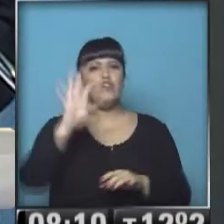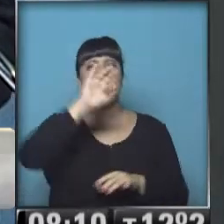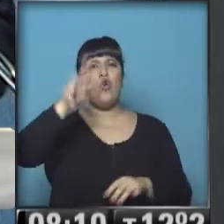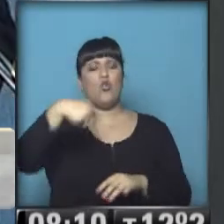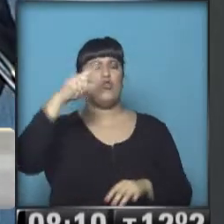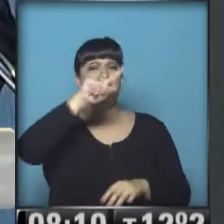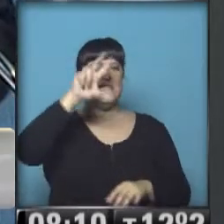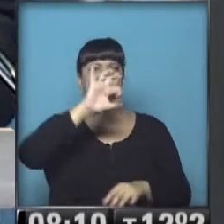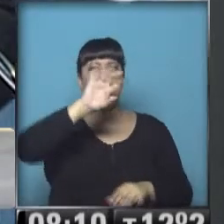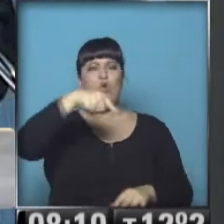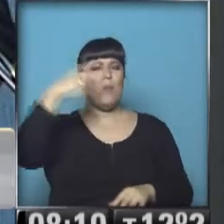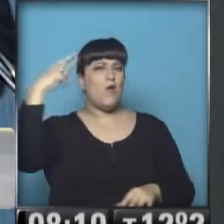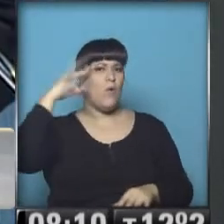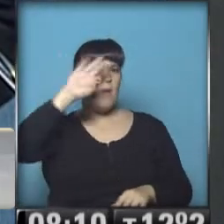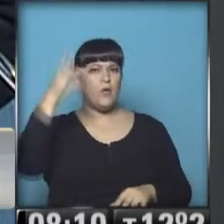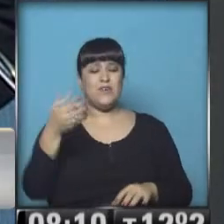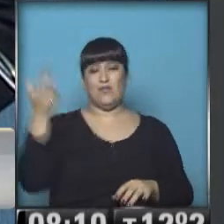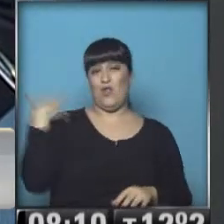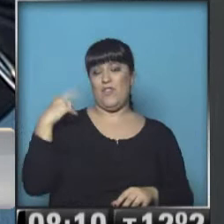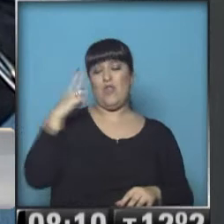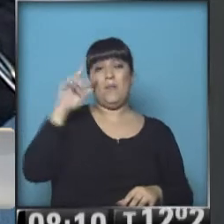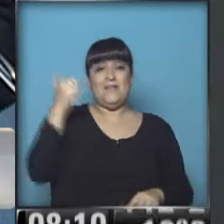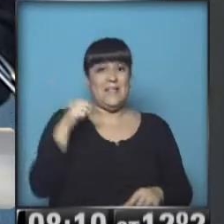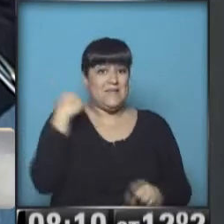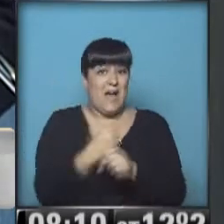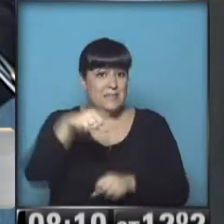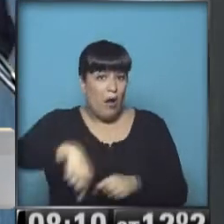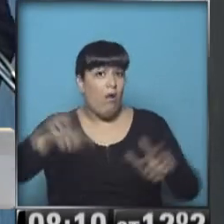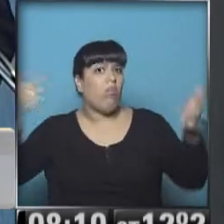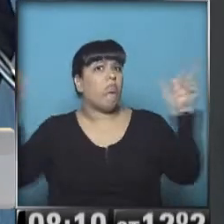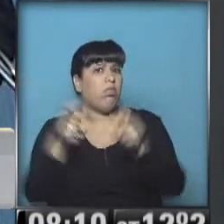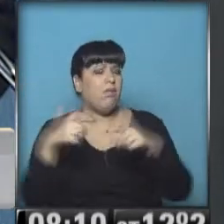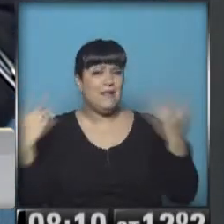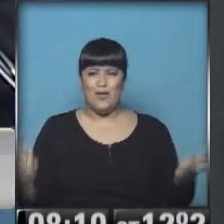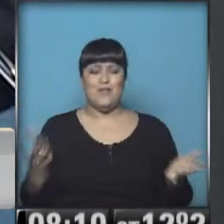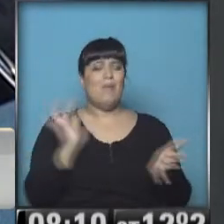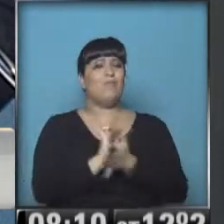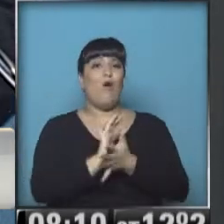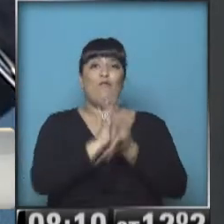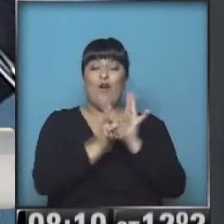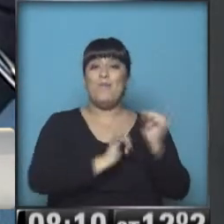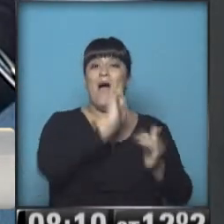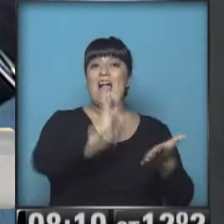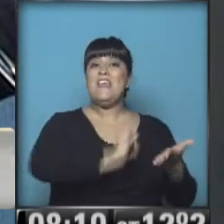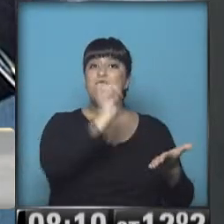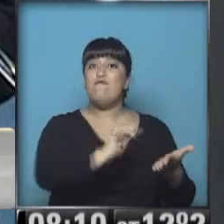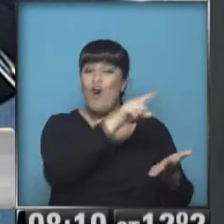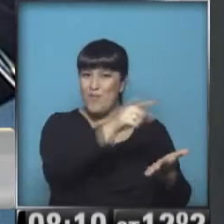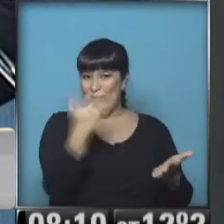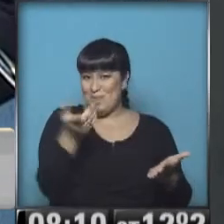por ciento no al acumulativo del año 2006 a la fecha entonces no es neutral el problema